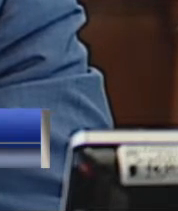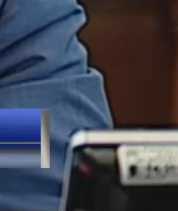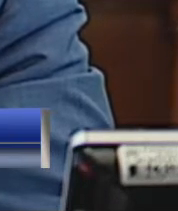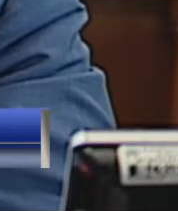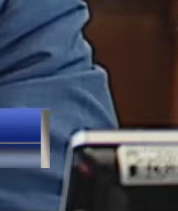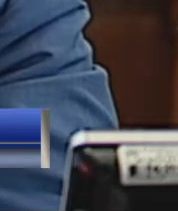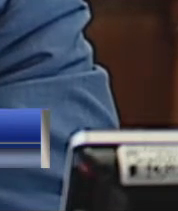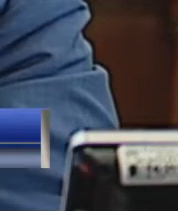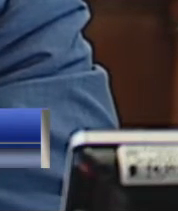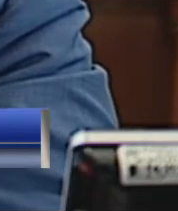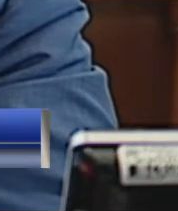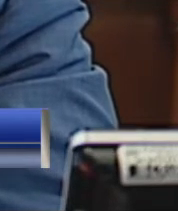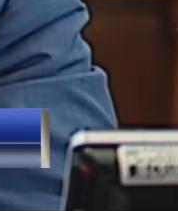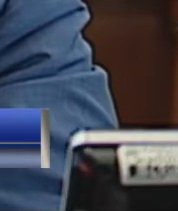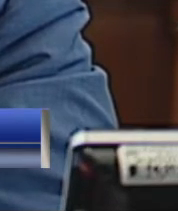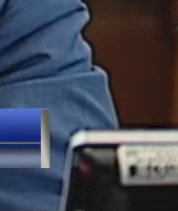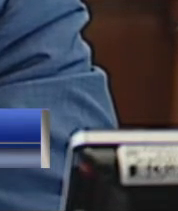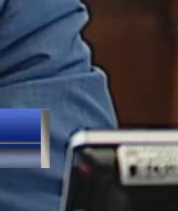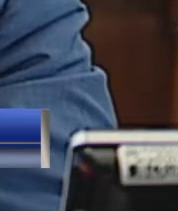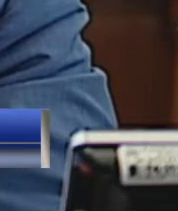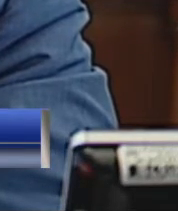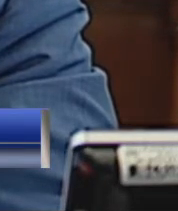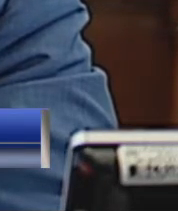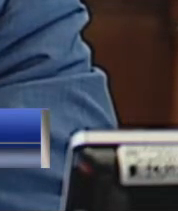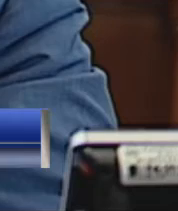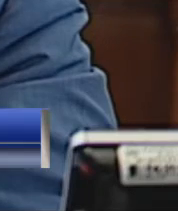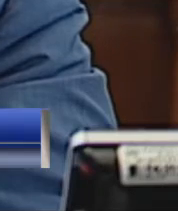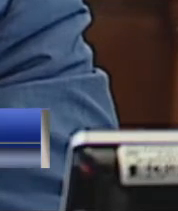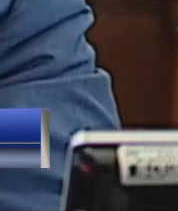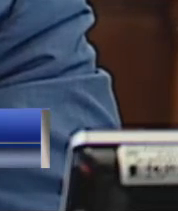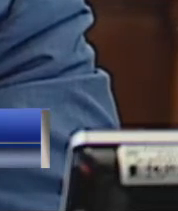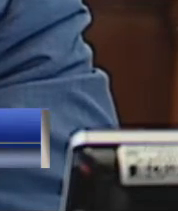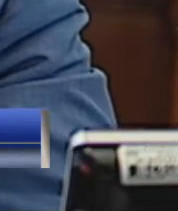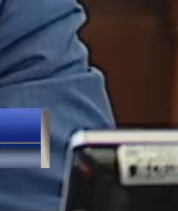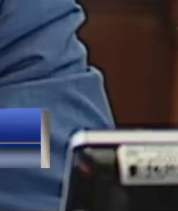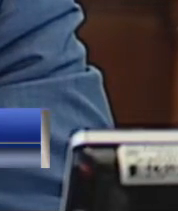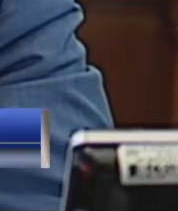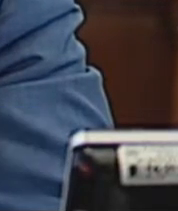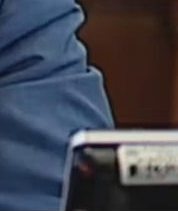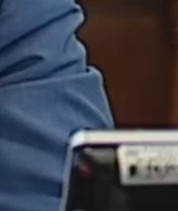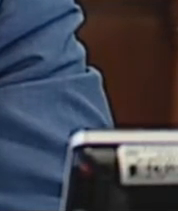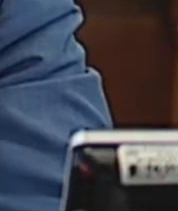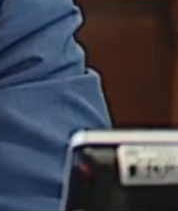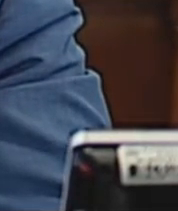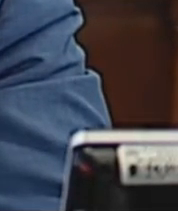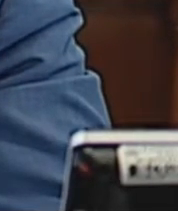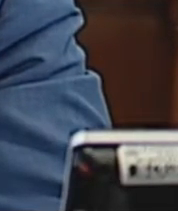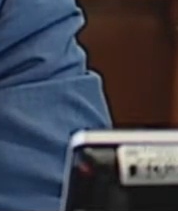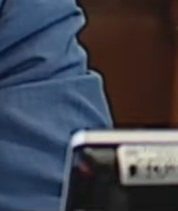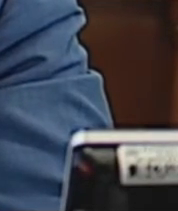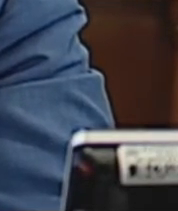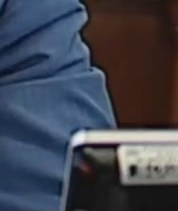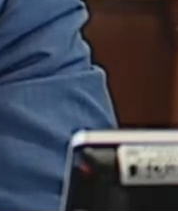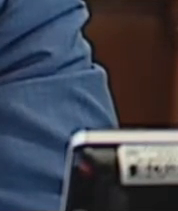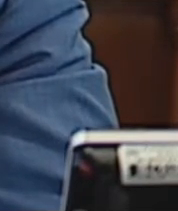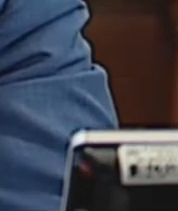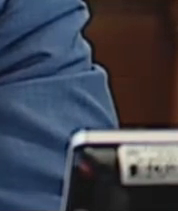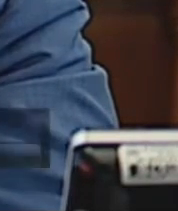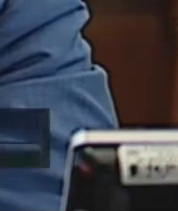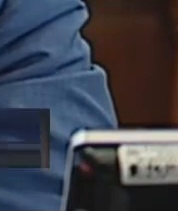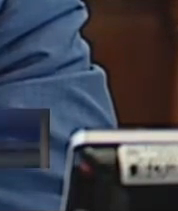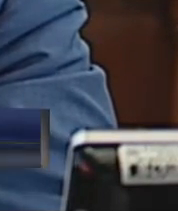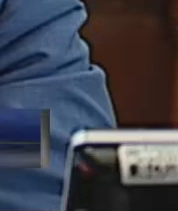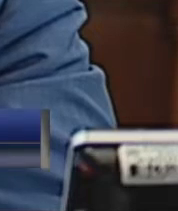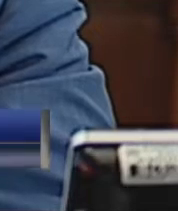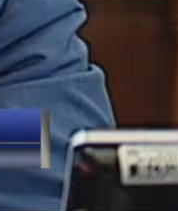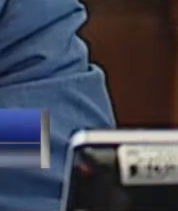República. Señores secretarios y secretarias, Asamblea Legislativa presente. La